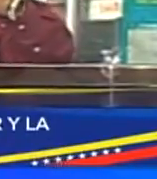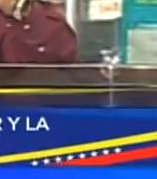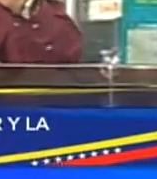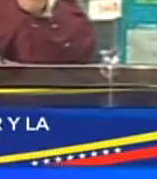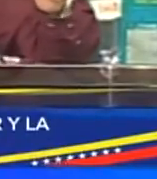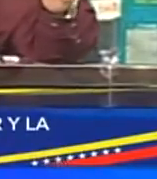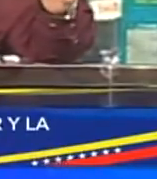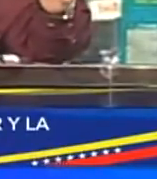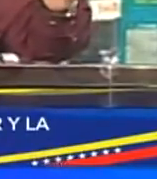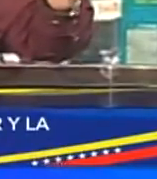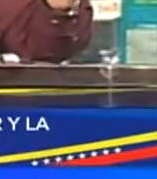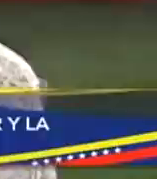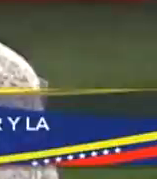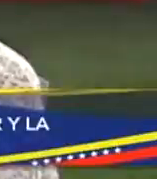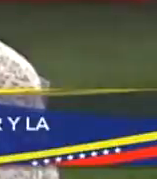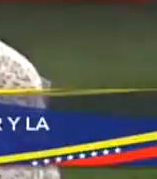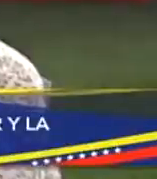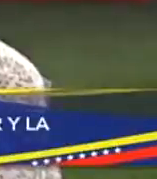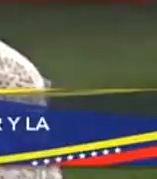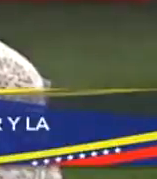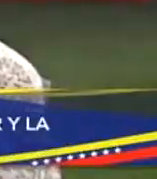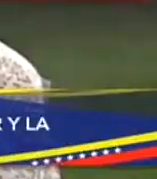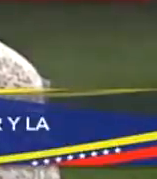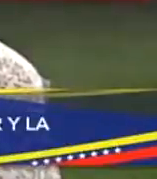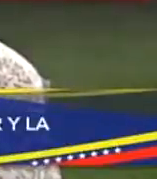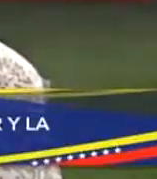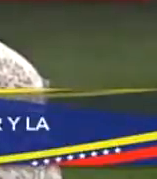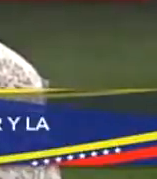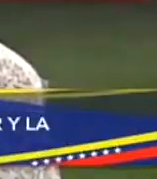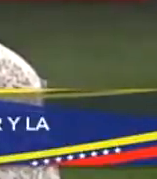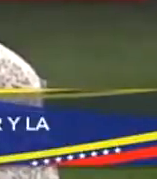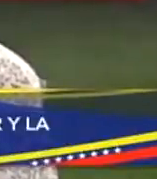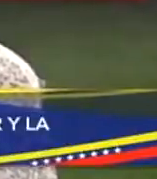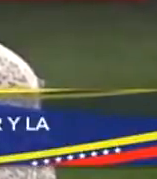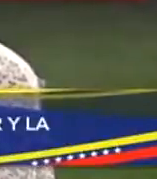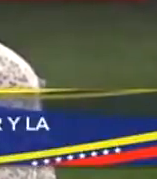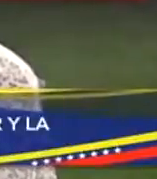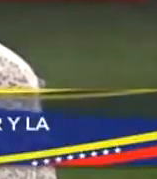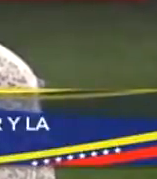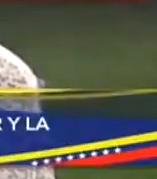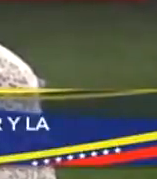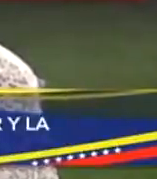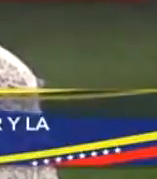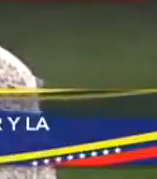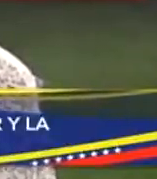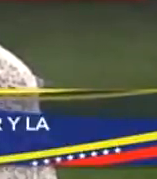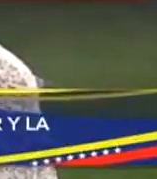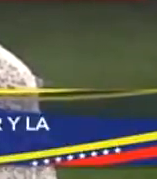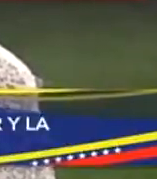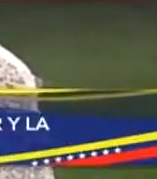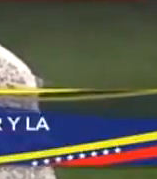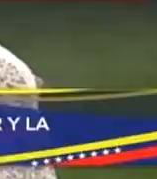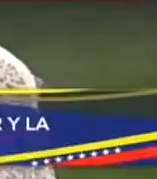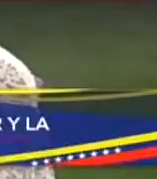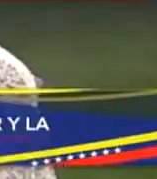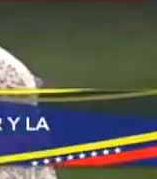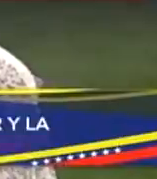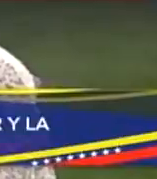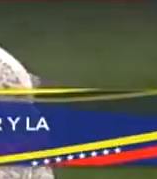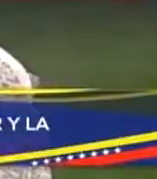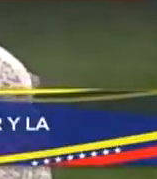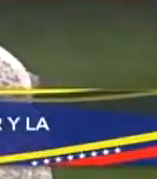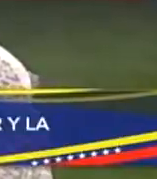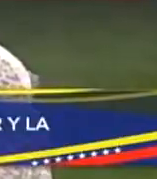trajo al trabajo la mamá. ¿Ah? ¿Cómo se porta esa muchacha? ¿Regular? No, bien,